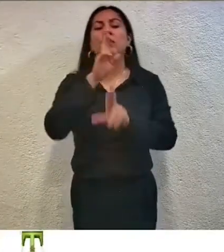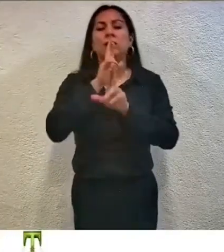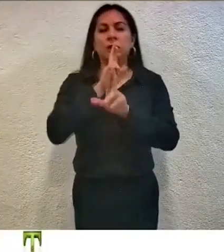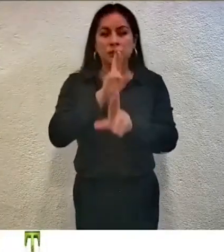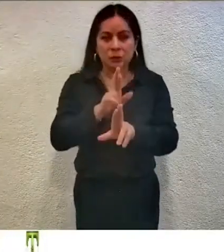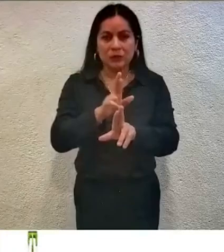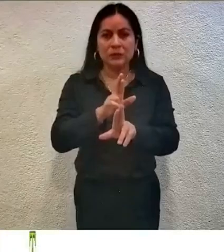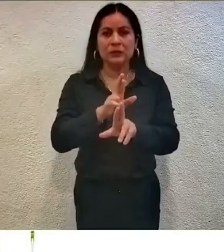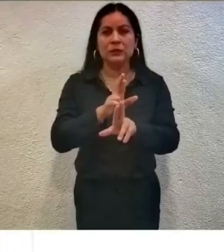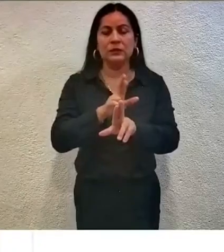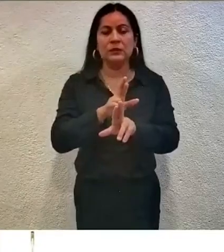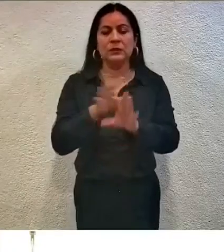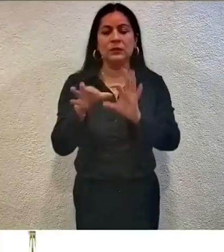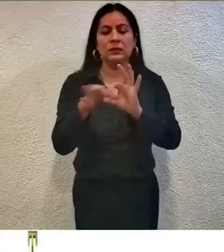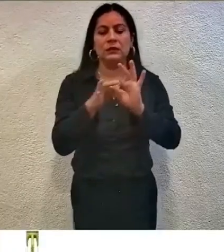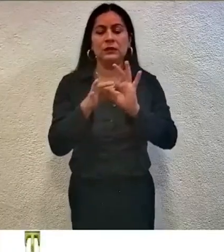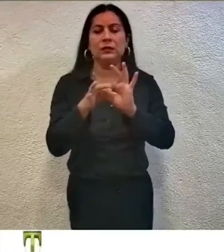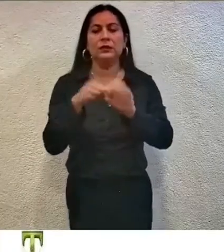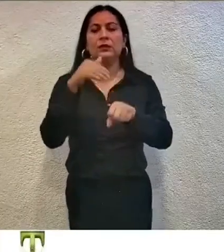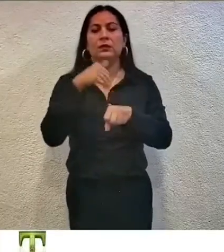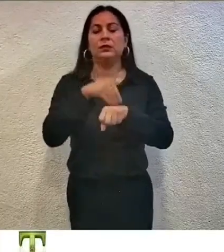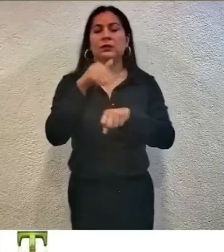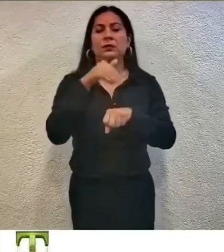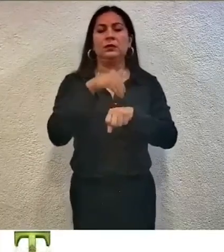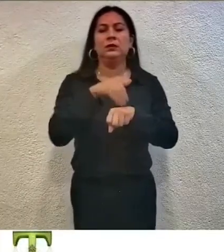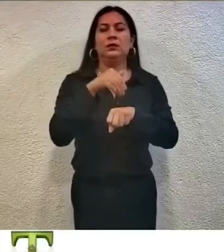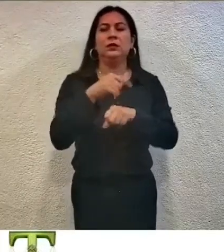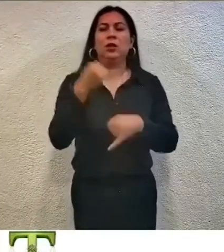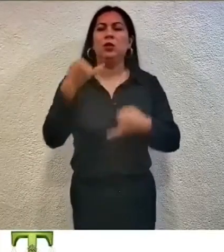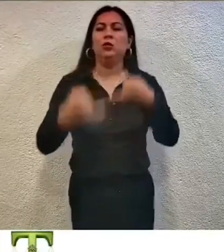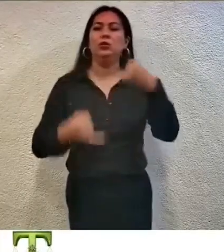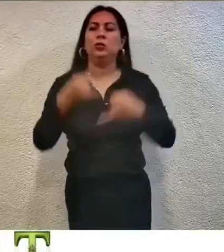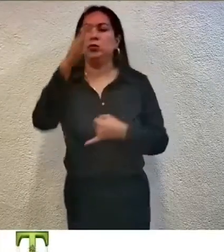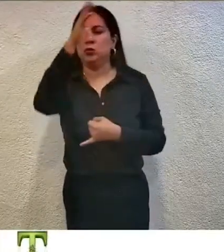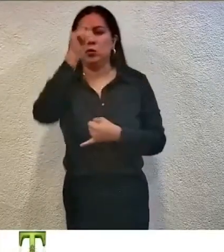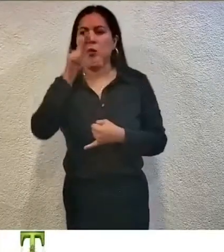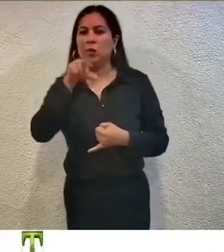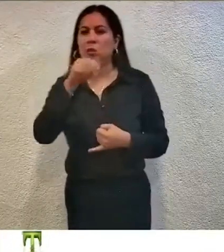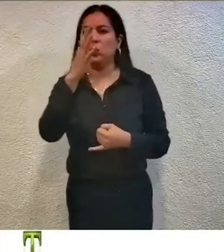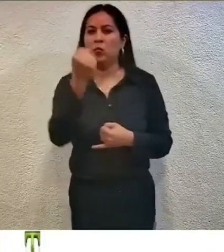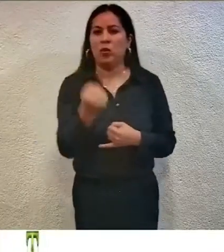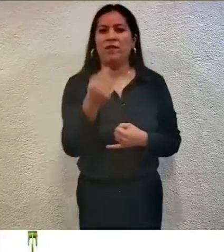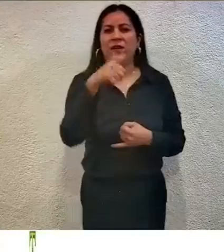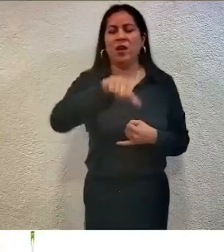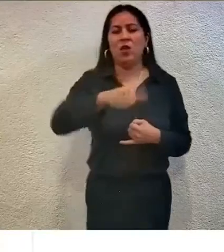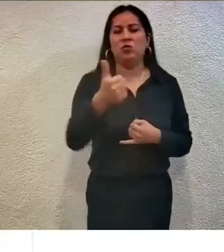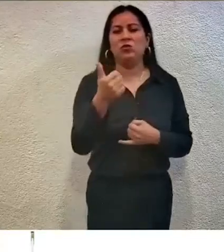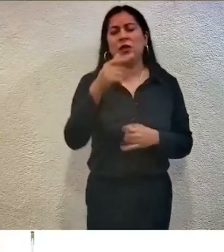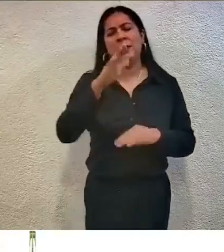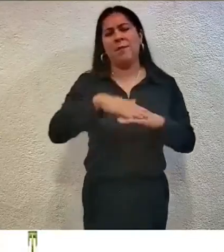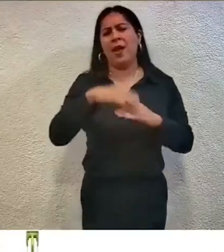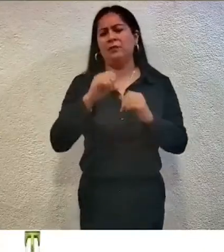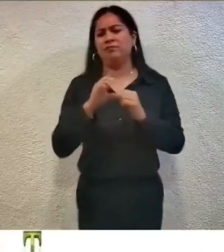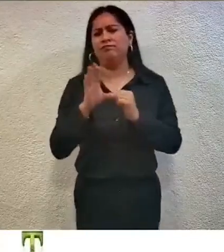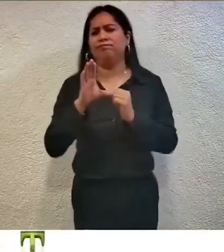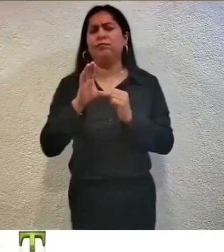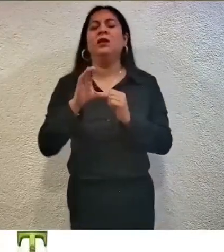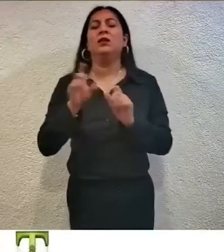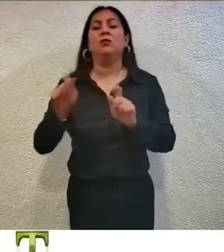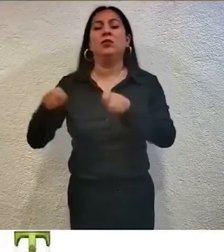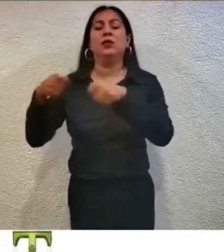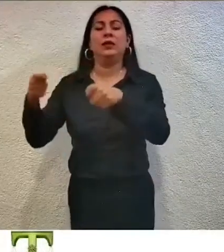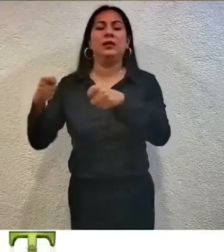se trata de un proyecto de resolución relativo a los expedientes de los juicios de inconformidad 9 y